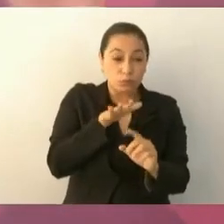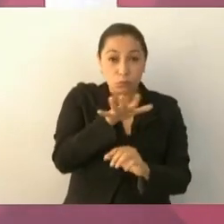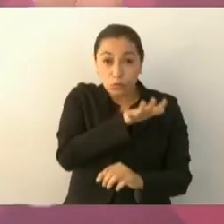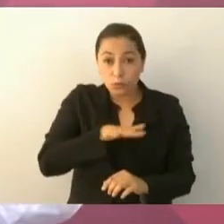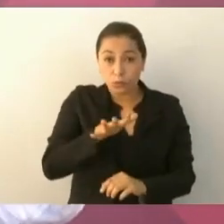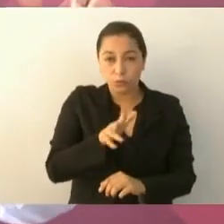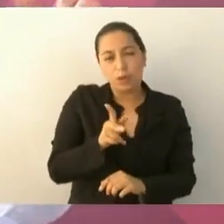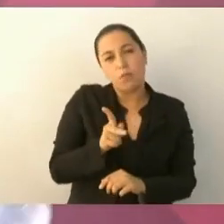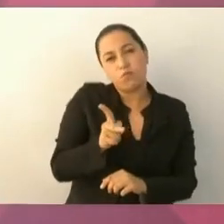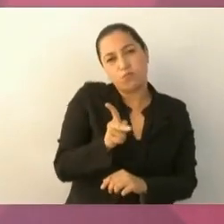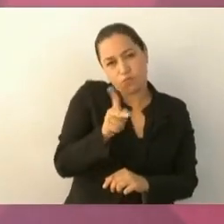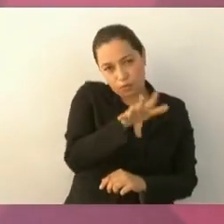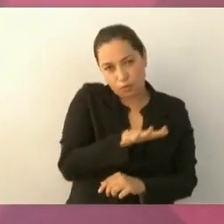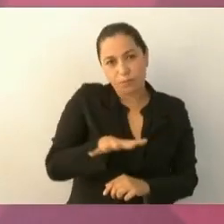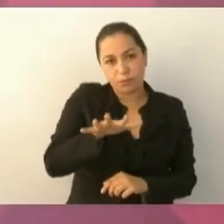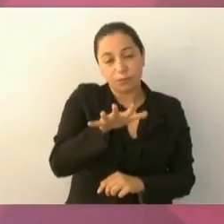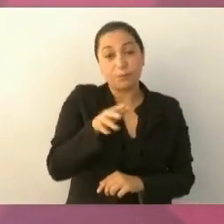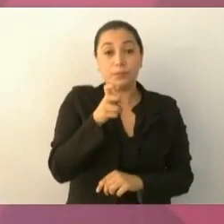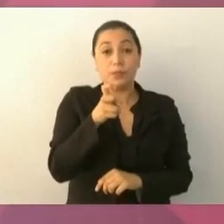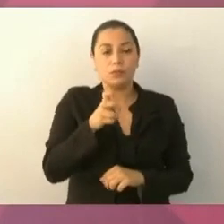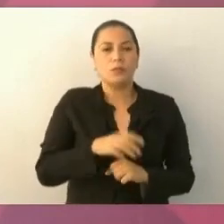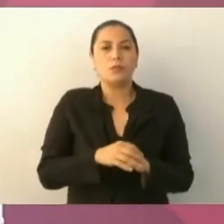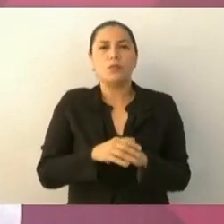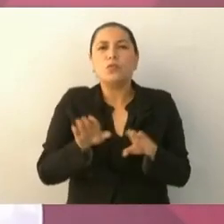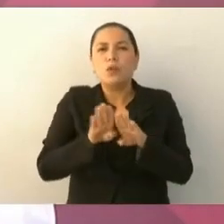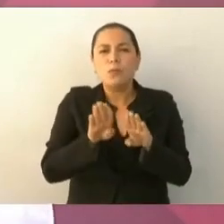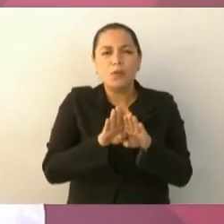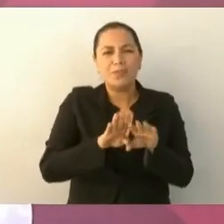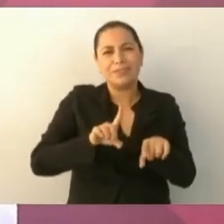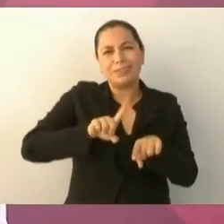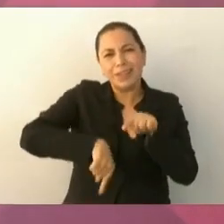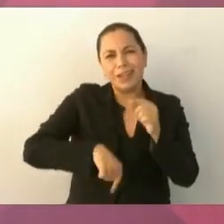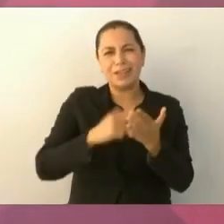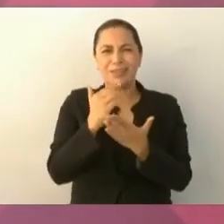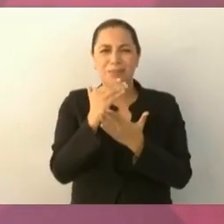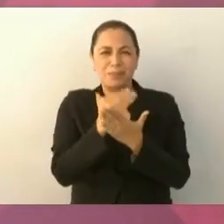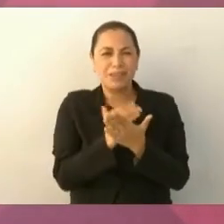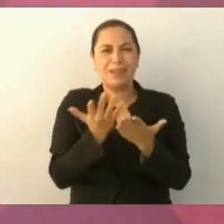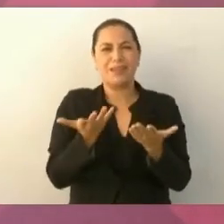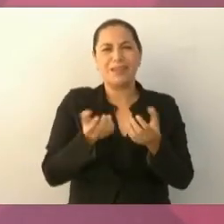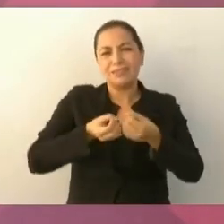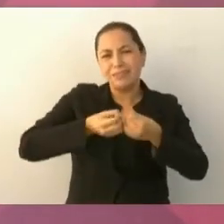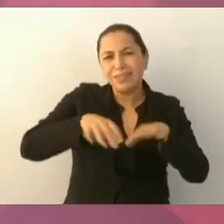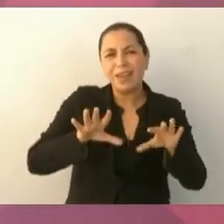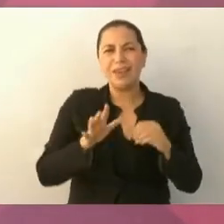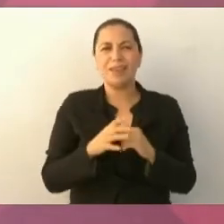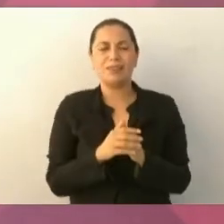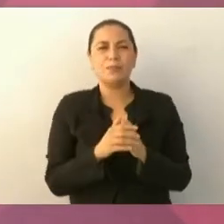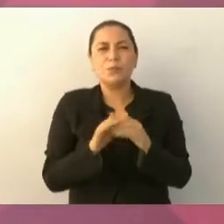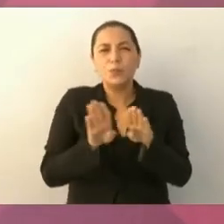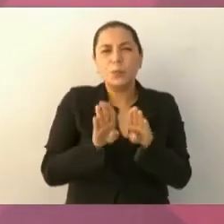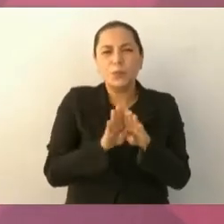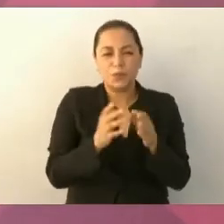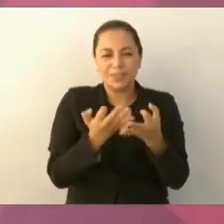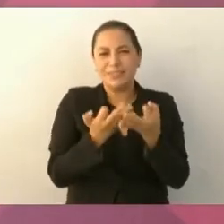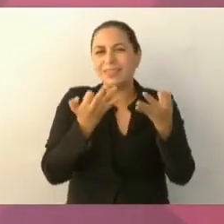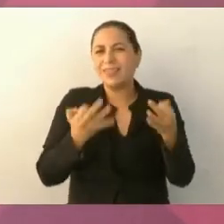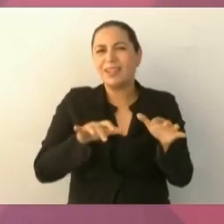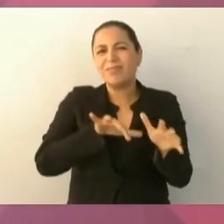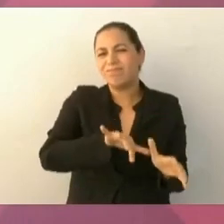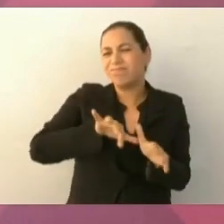No levitar, no desprendernos de la tierra, del piso,